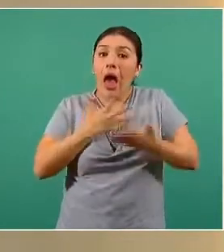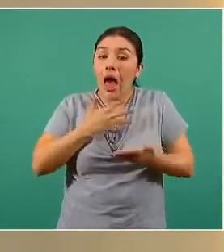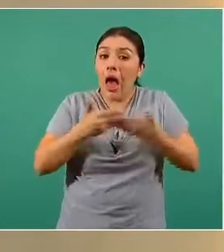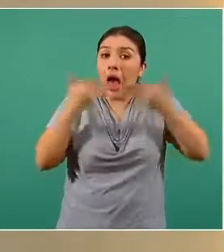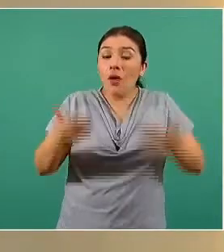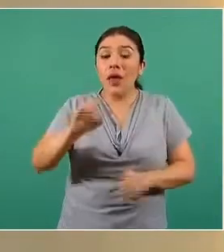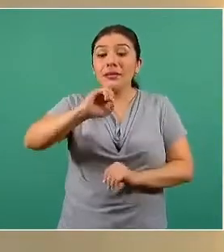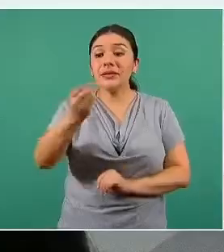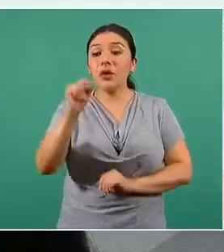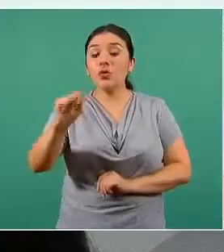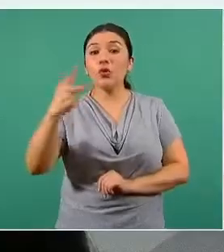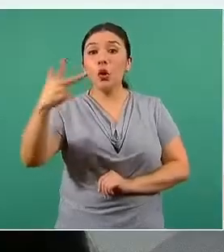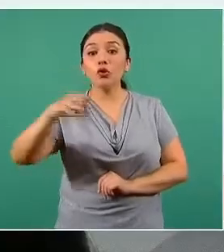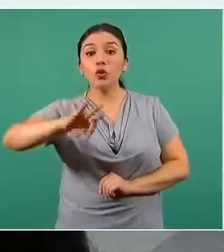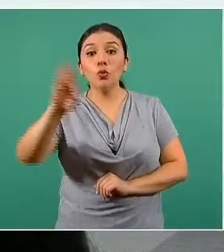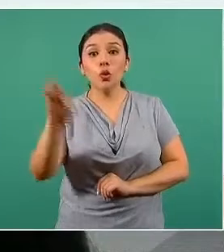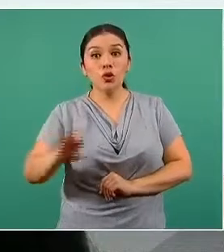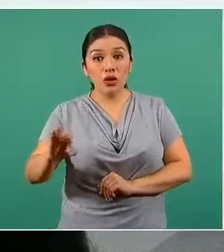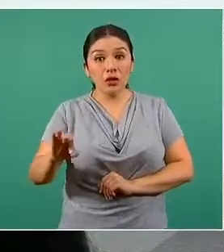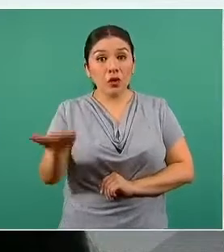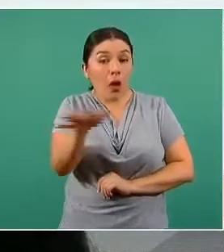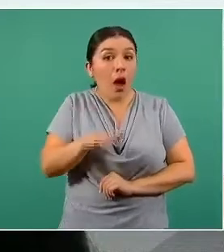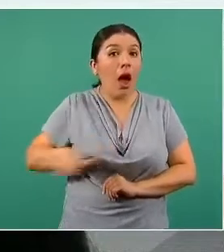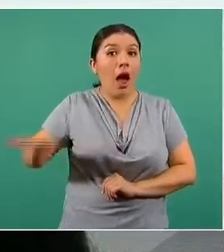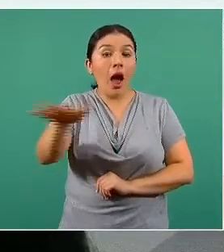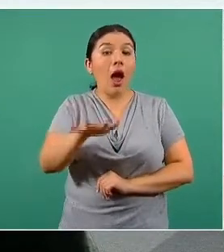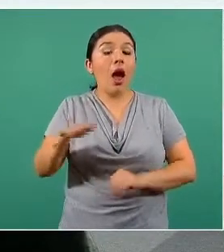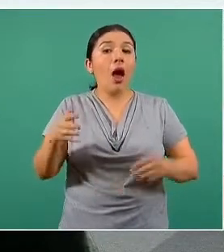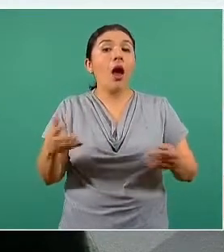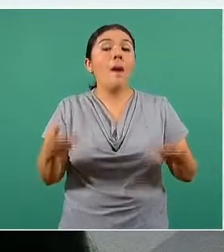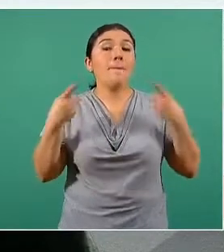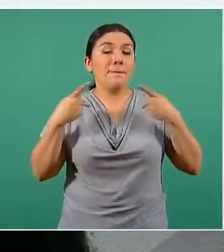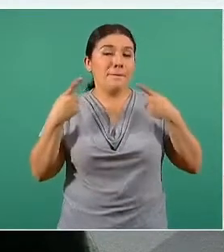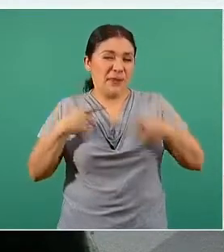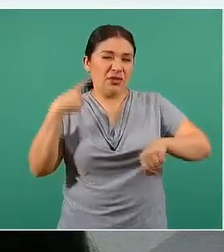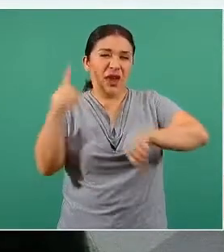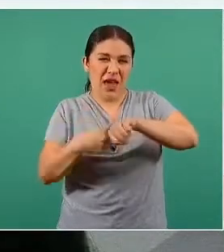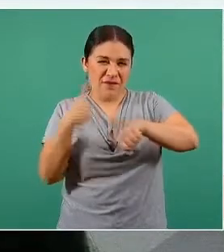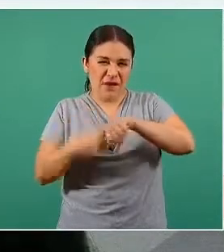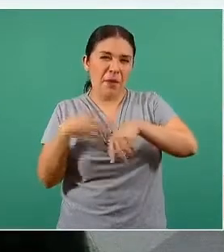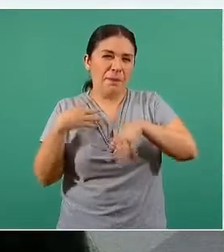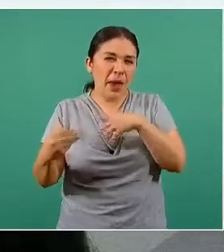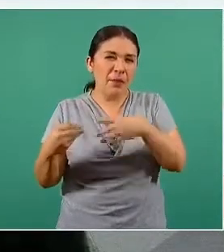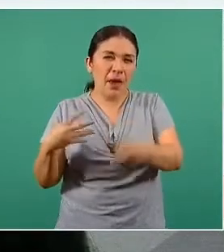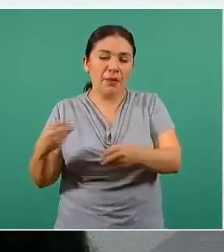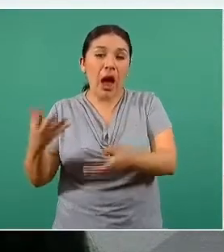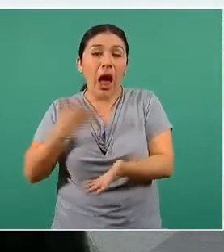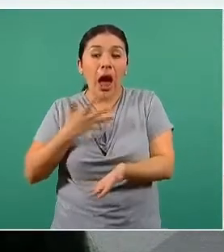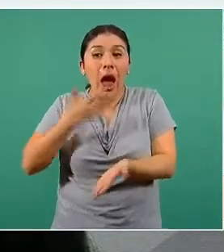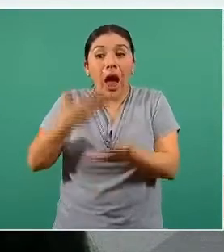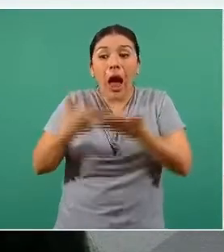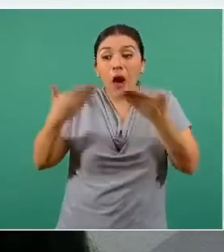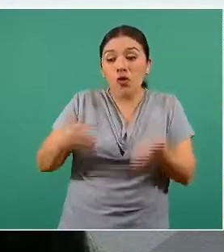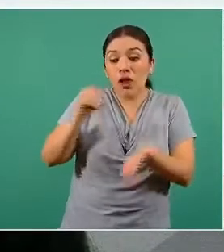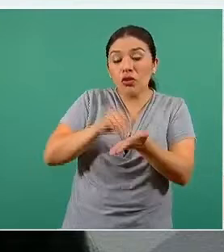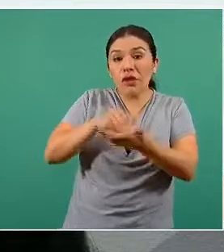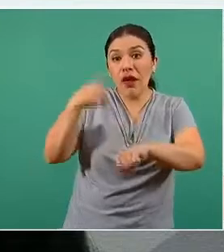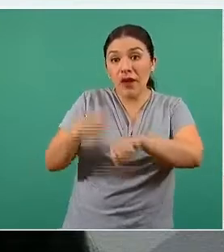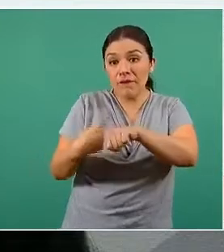el 0.8% de toda la epidemia, la que actualmente se encuentra activa.